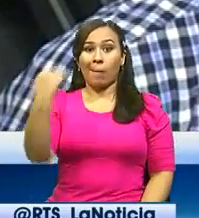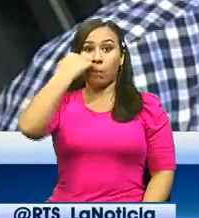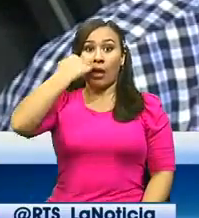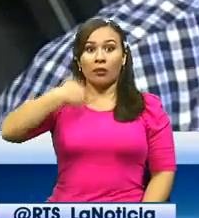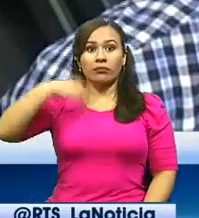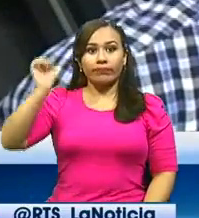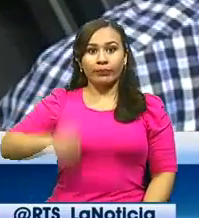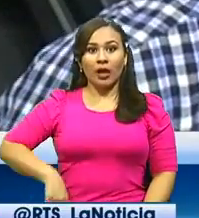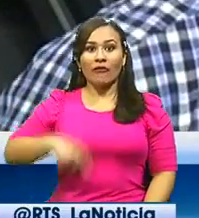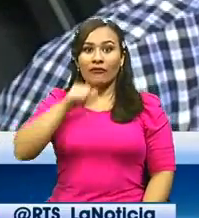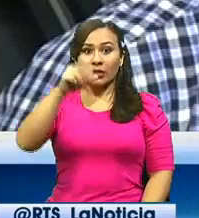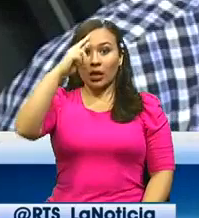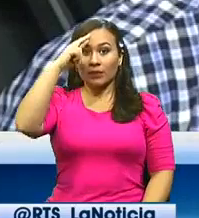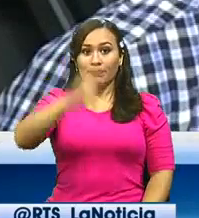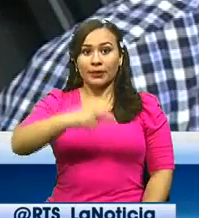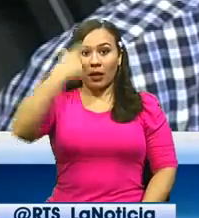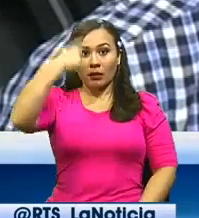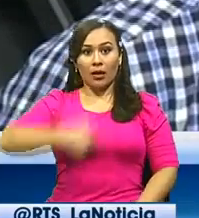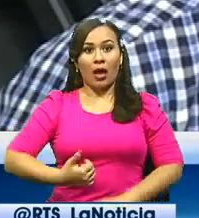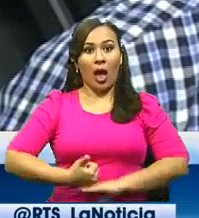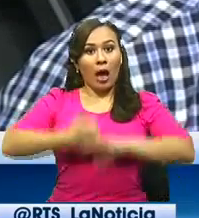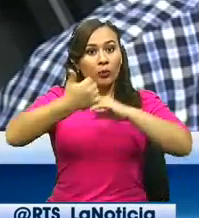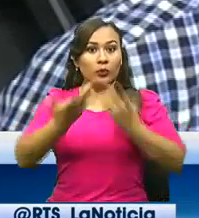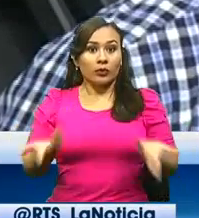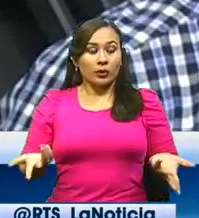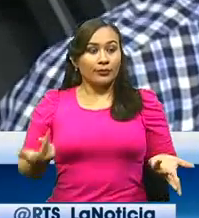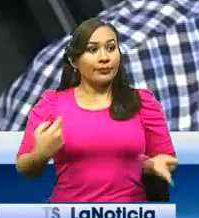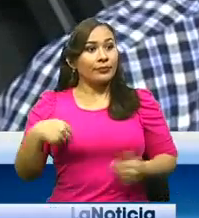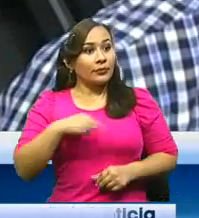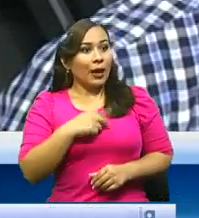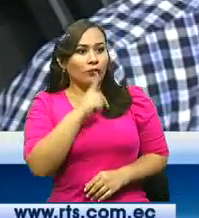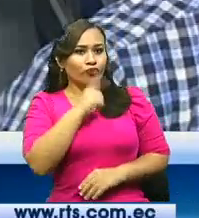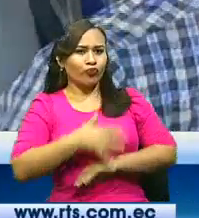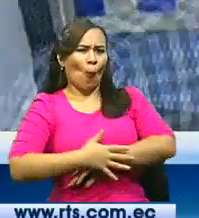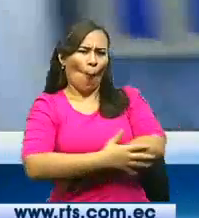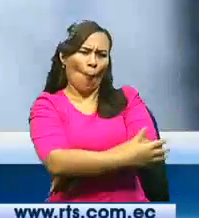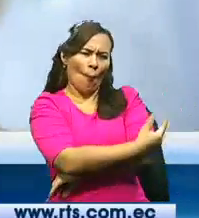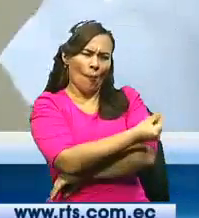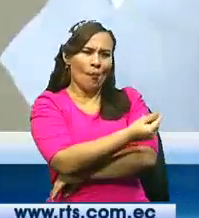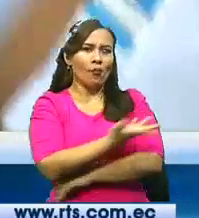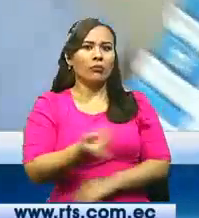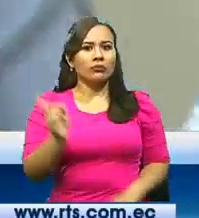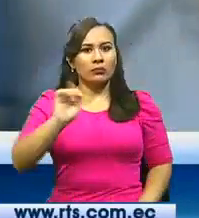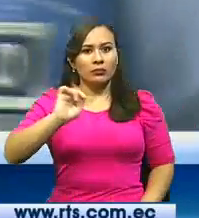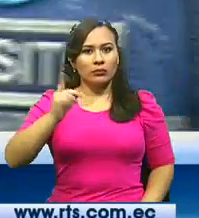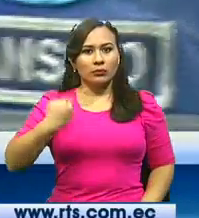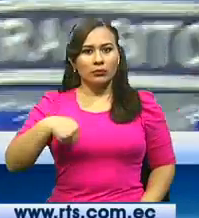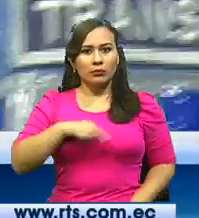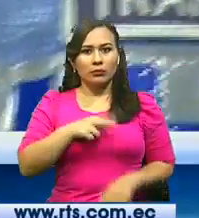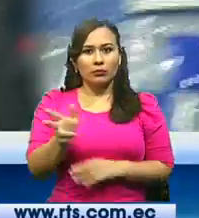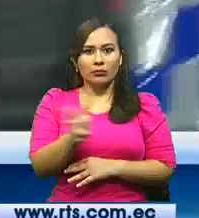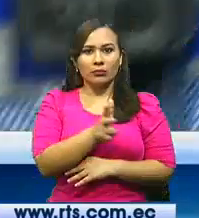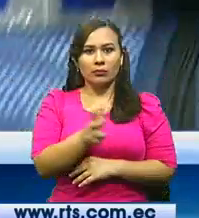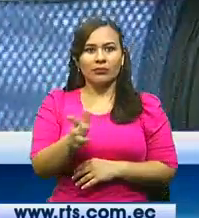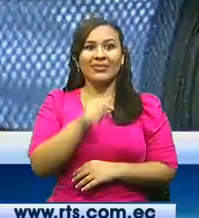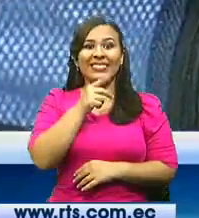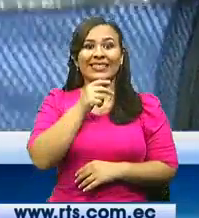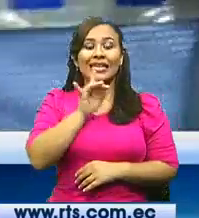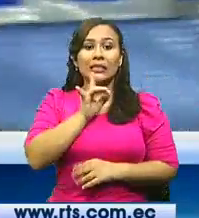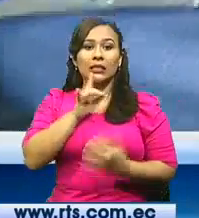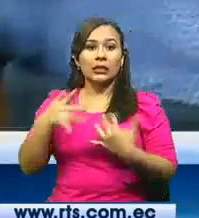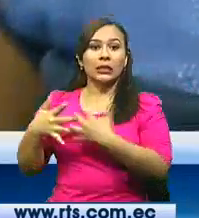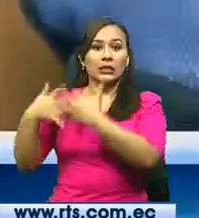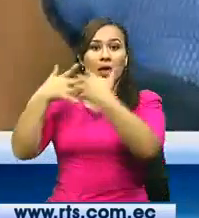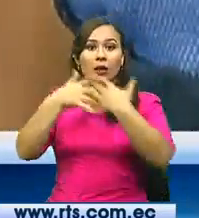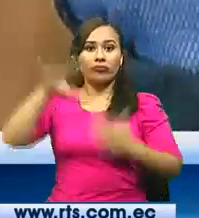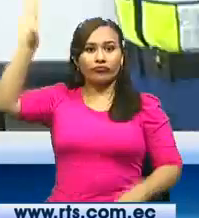se ha faltado el respeto a la autoridad o se ha querido coimar a la autoridad. Los equipos son procedentes de Norteamérica.